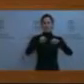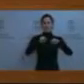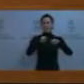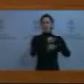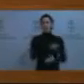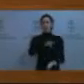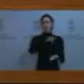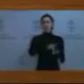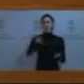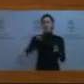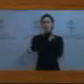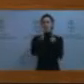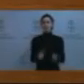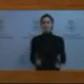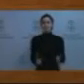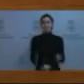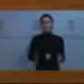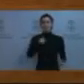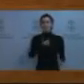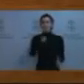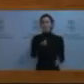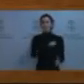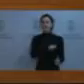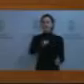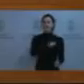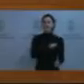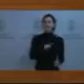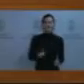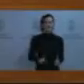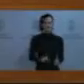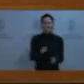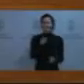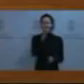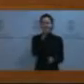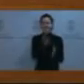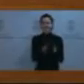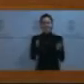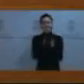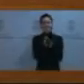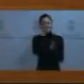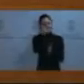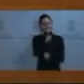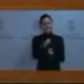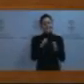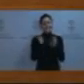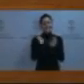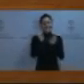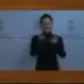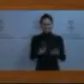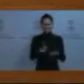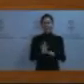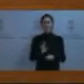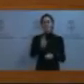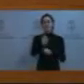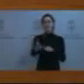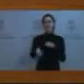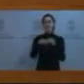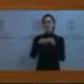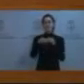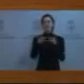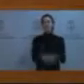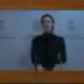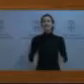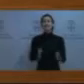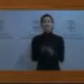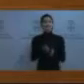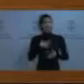presupuestos generales del Estado que usted y sus 2 colegas en el Congreso han presentado la enmienda de totalidad, a mí